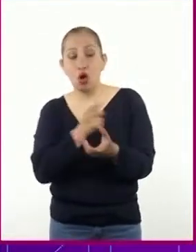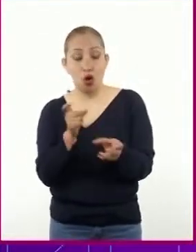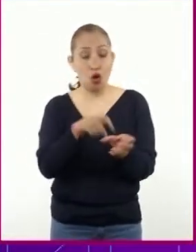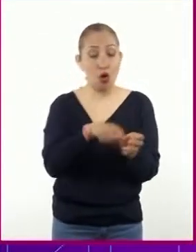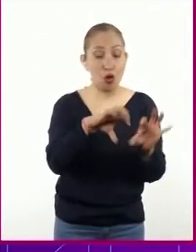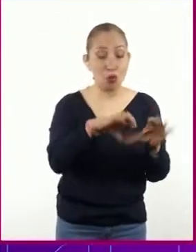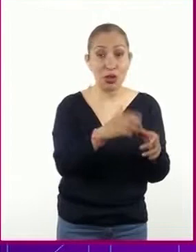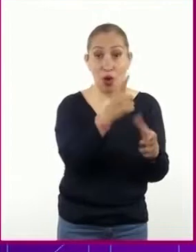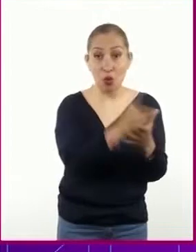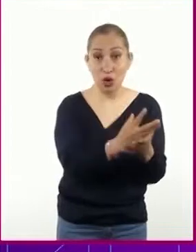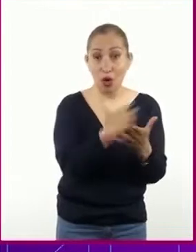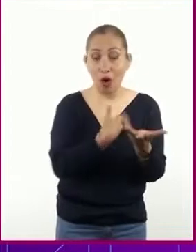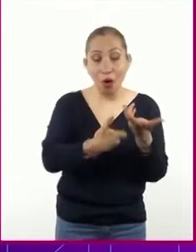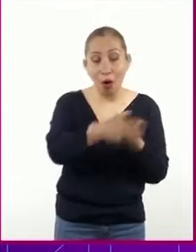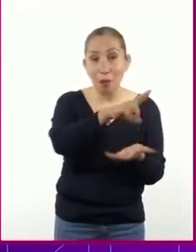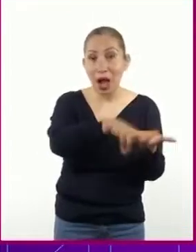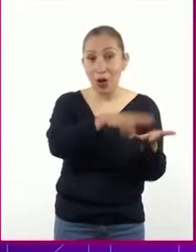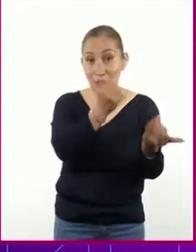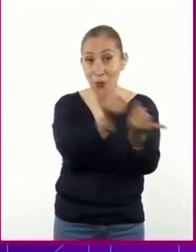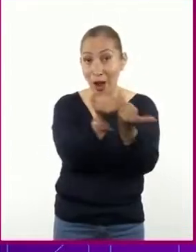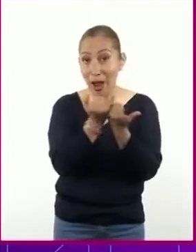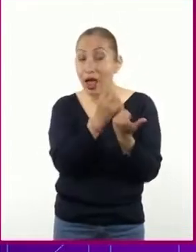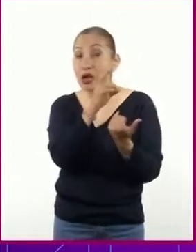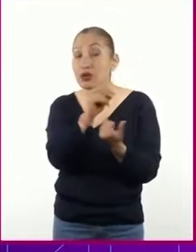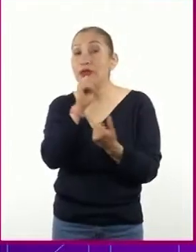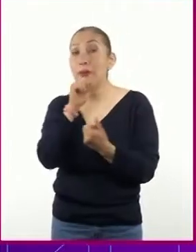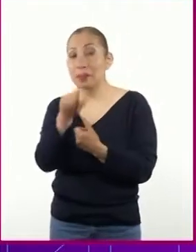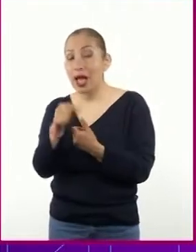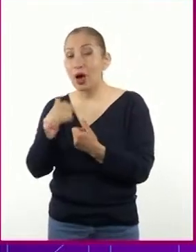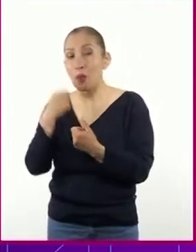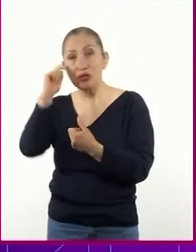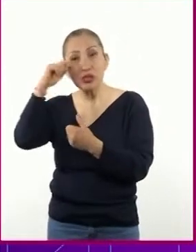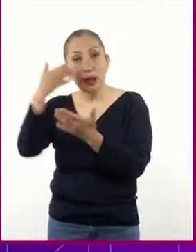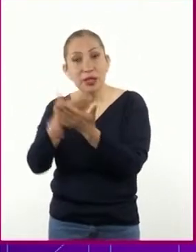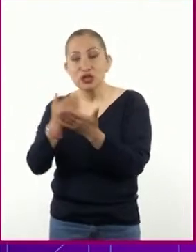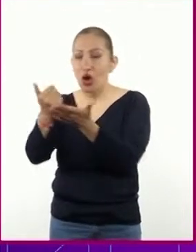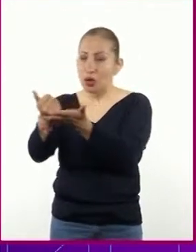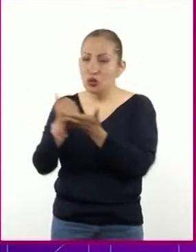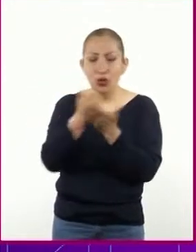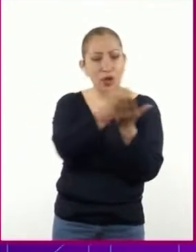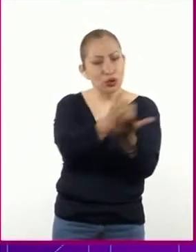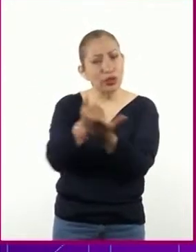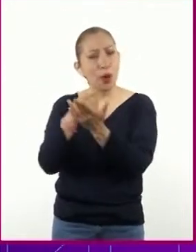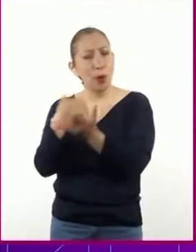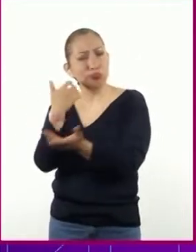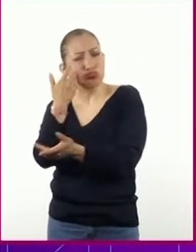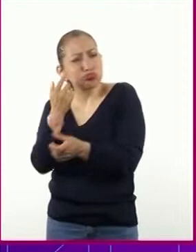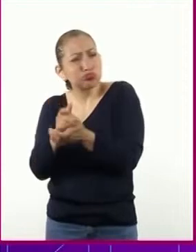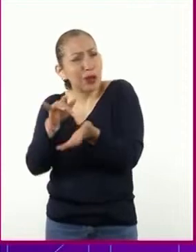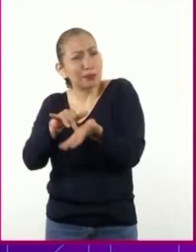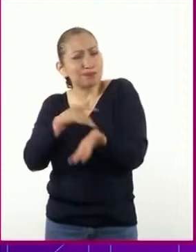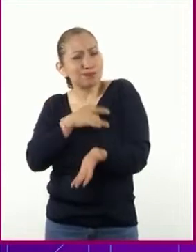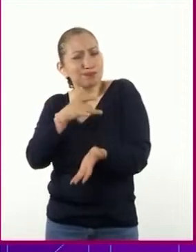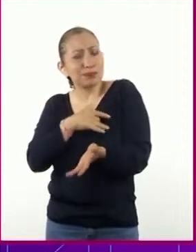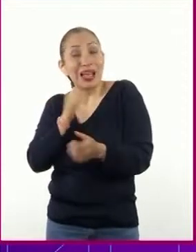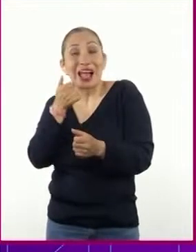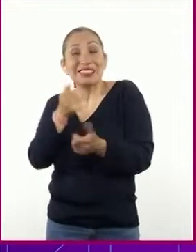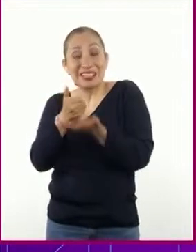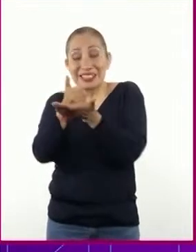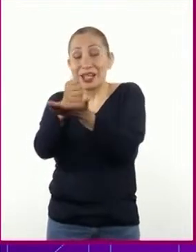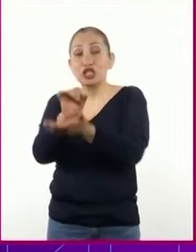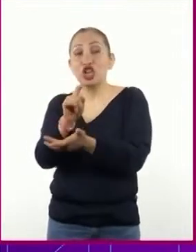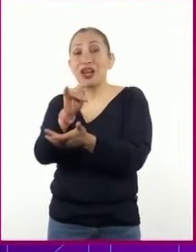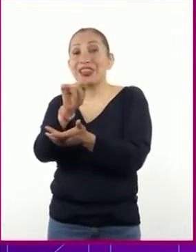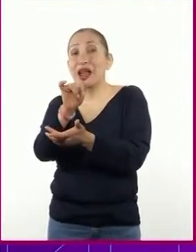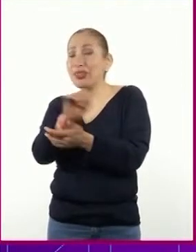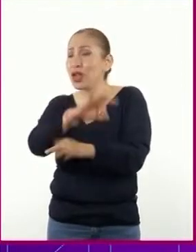una comunidad y compartir valores, sino también darnos servicios unos a otros en forma solidaria. Así, la solidaridad forma